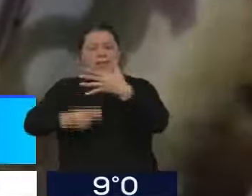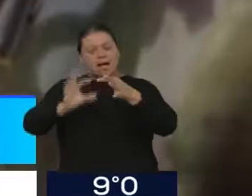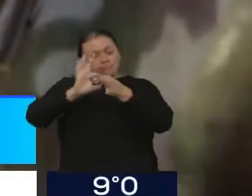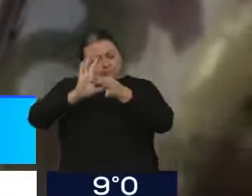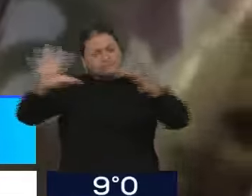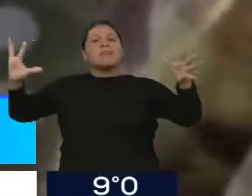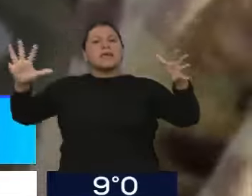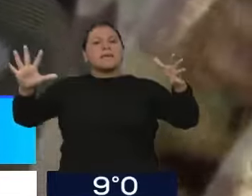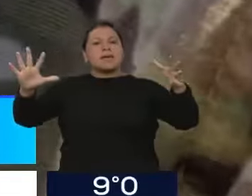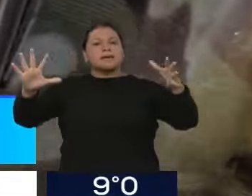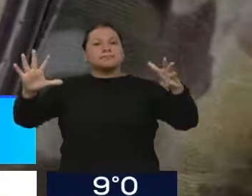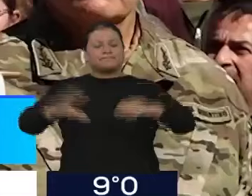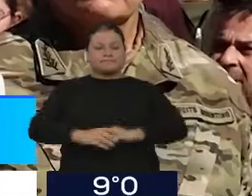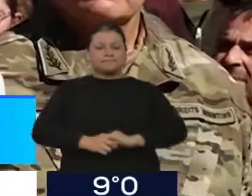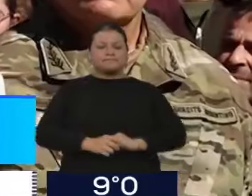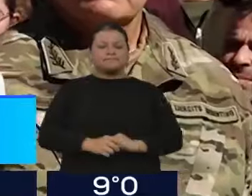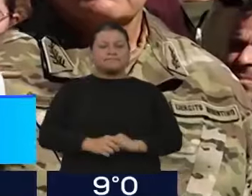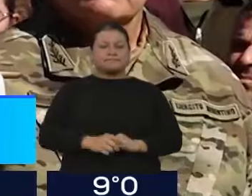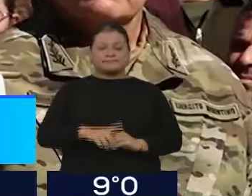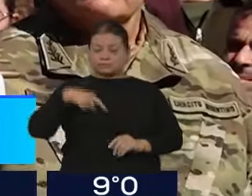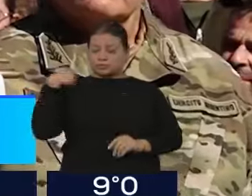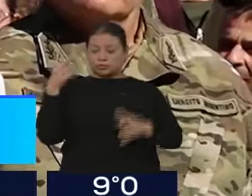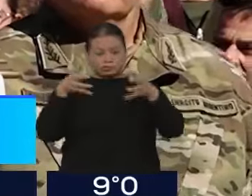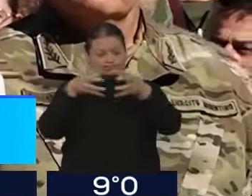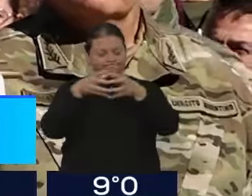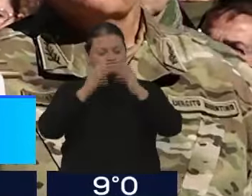ejército mira decididamente hacia el futuro.